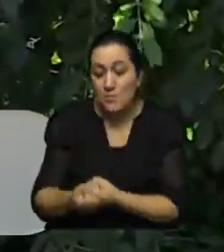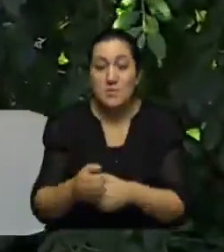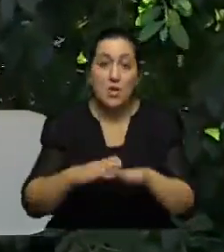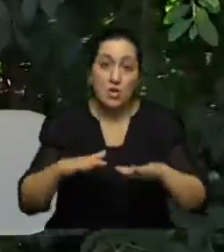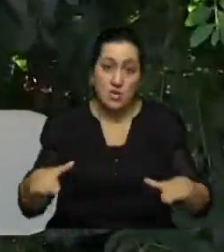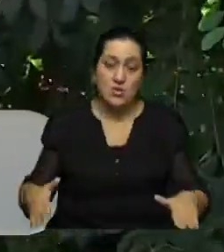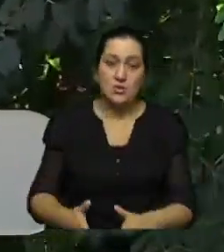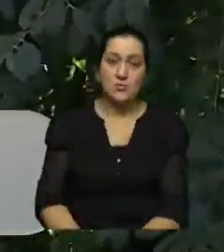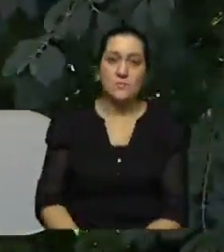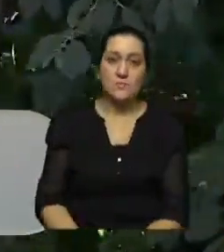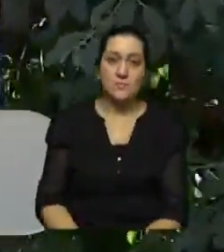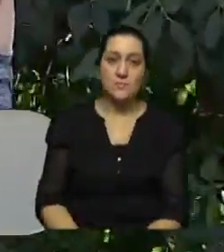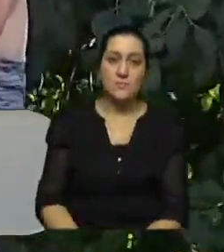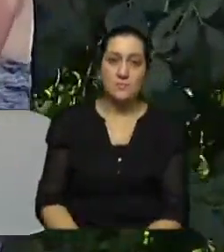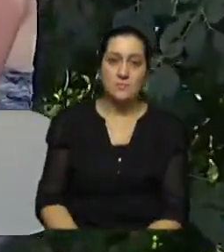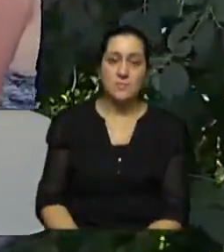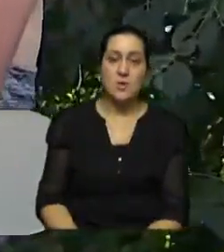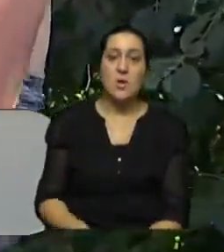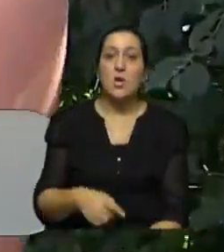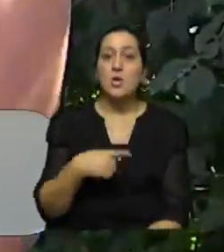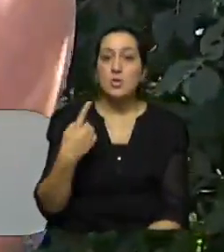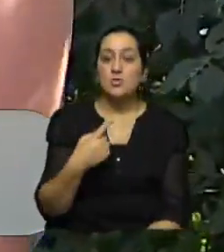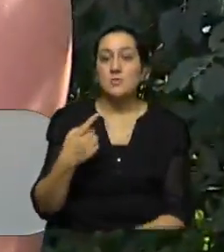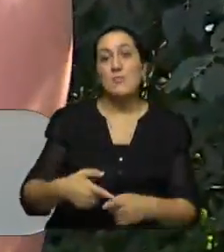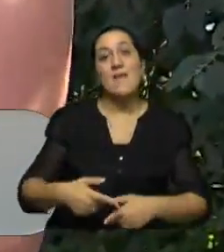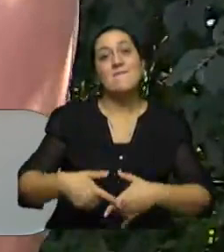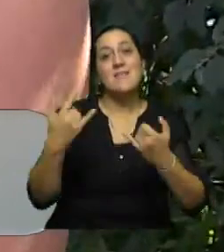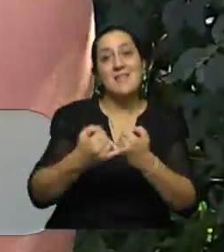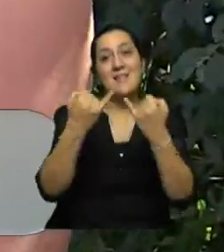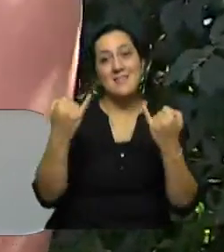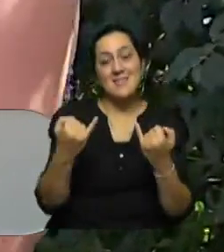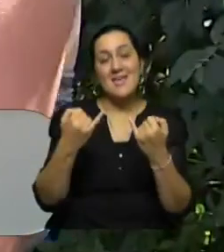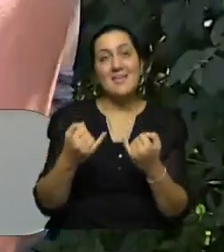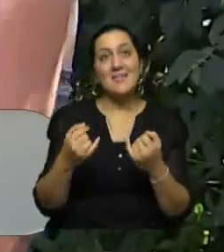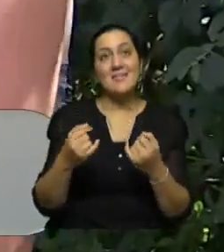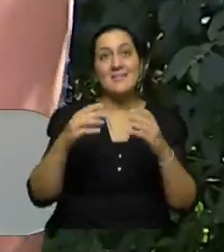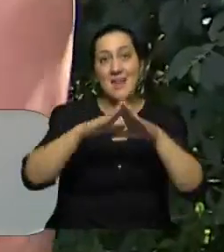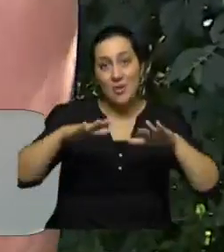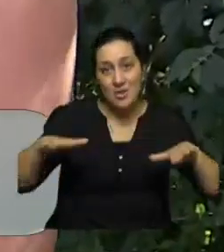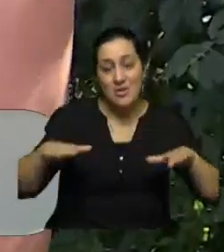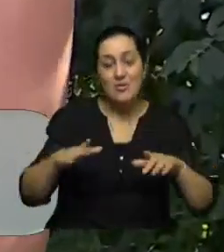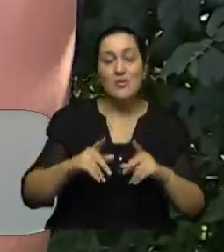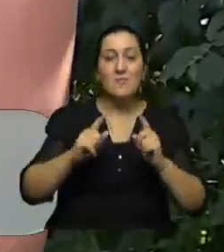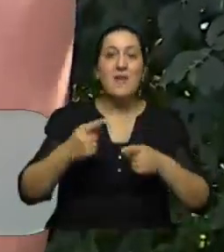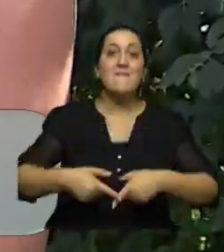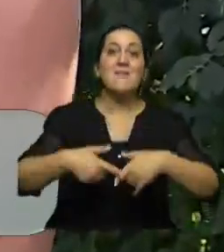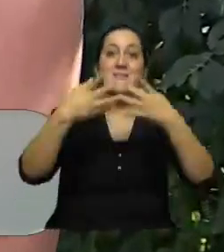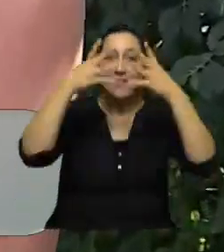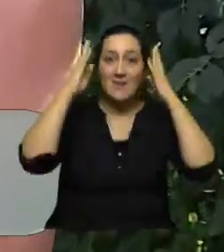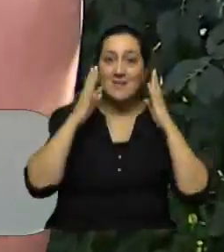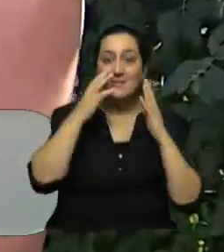Tuvimos, le hacemos hasta la fiesta de Día del Niño, Reyes, siempre para ellos, ¿no? Para los